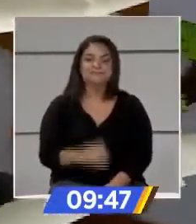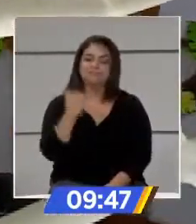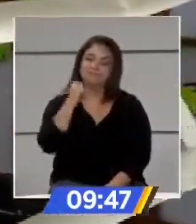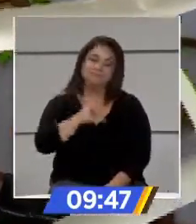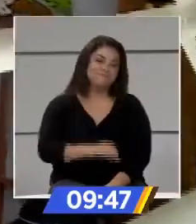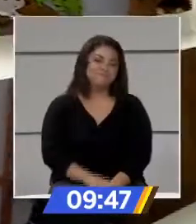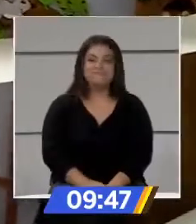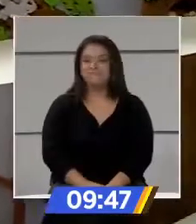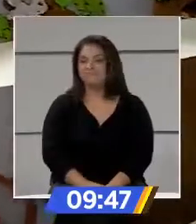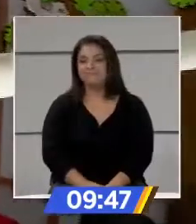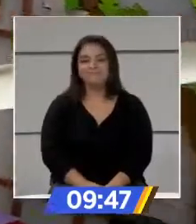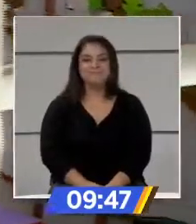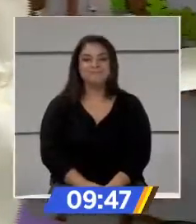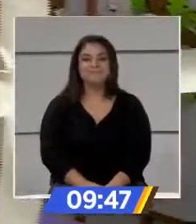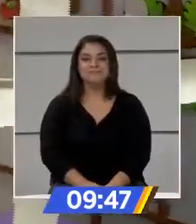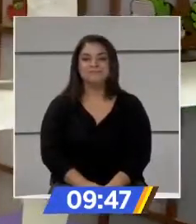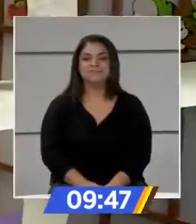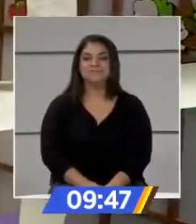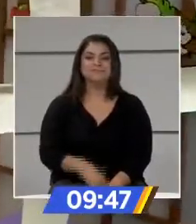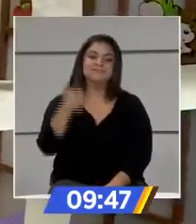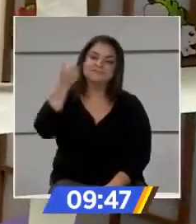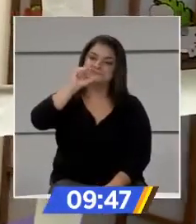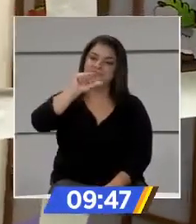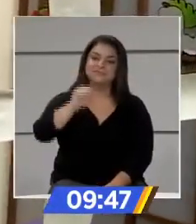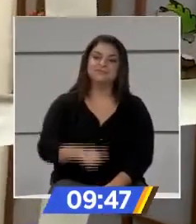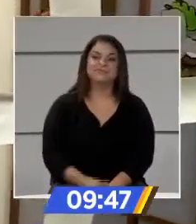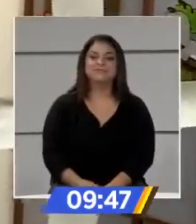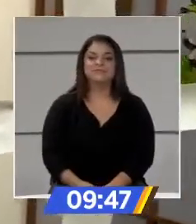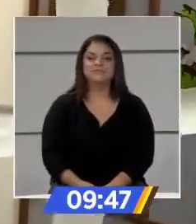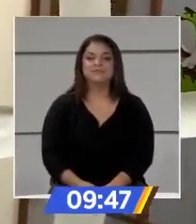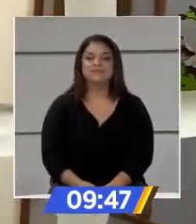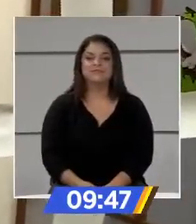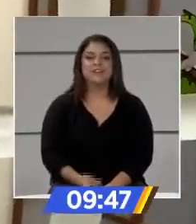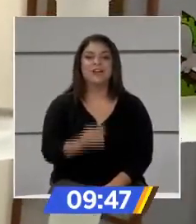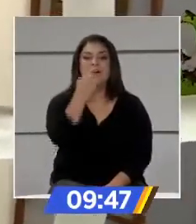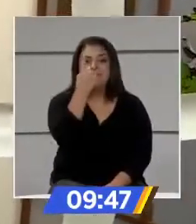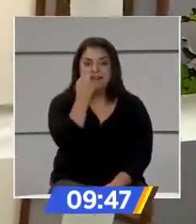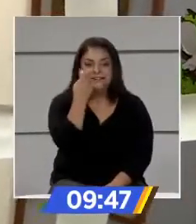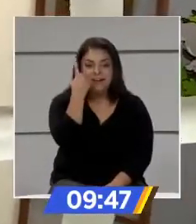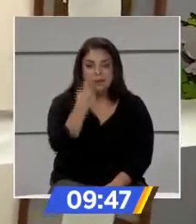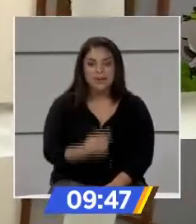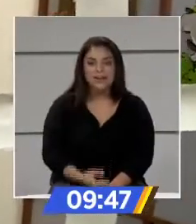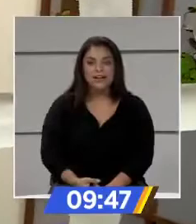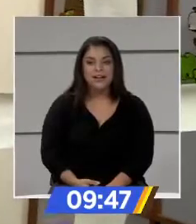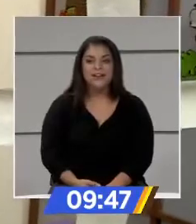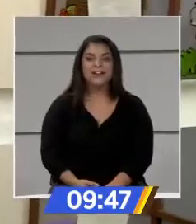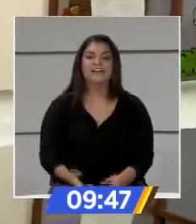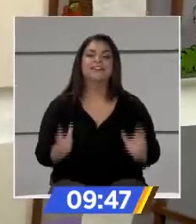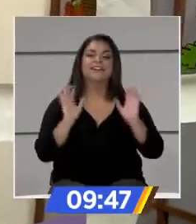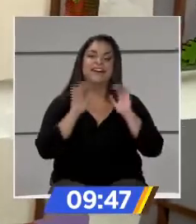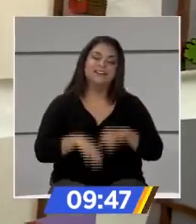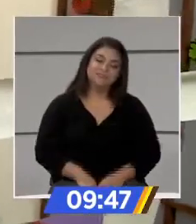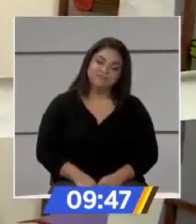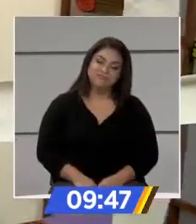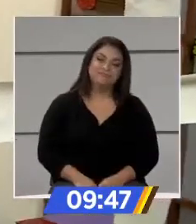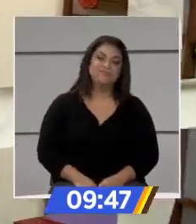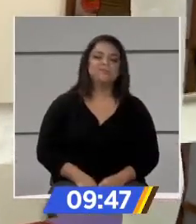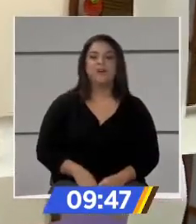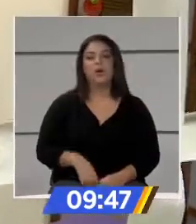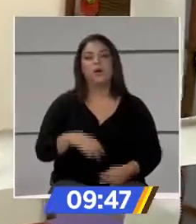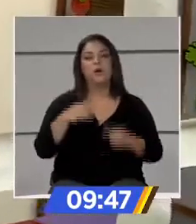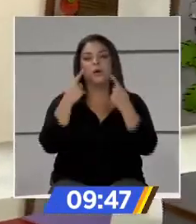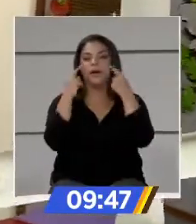Una. Otra más. Ay. Ya solo esta queda. Ay, y no.